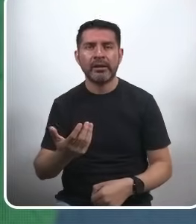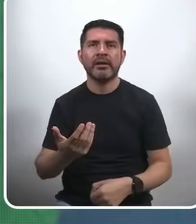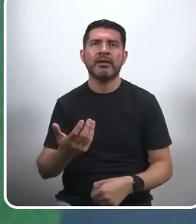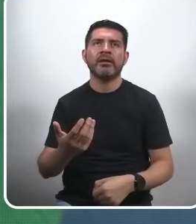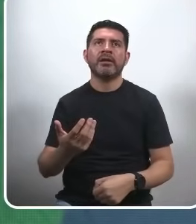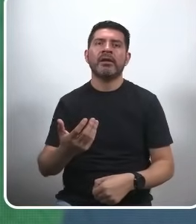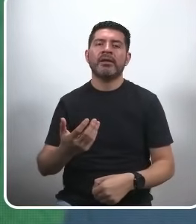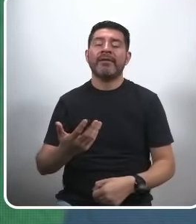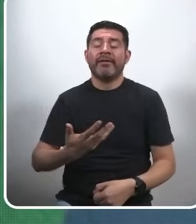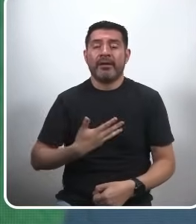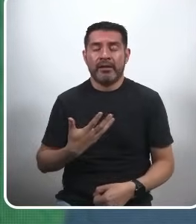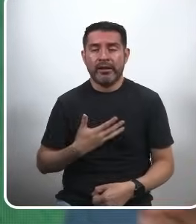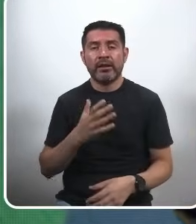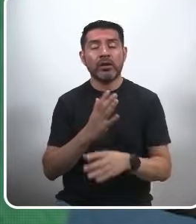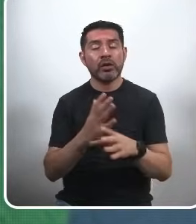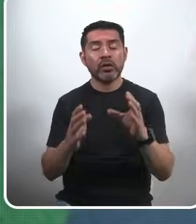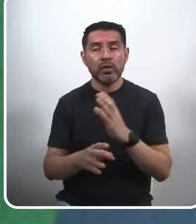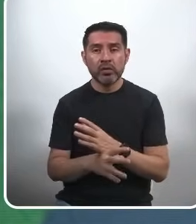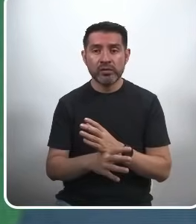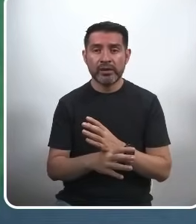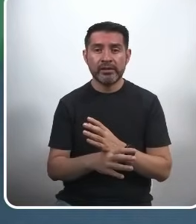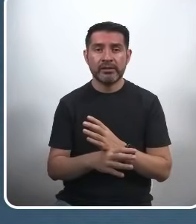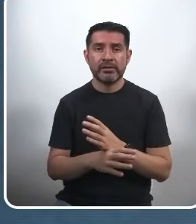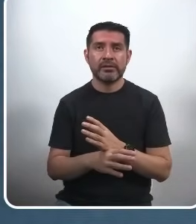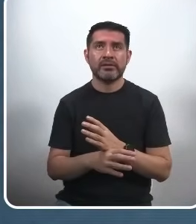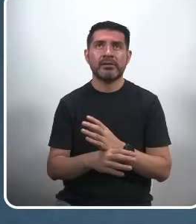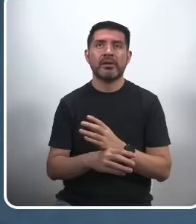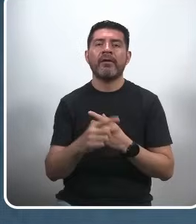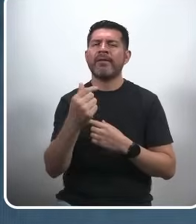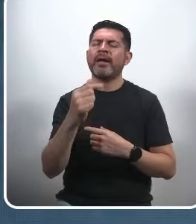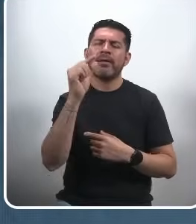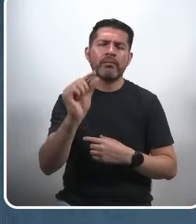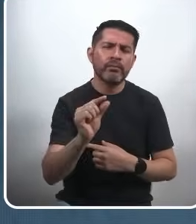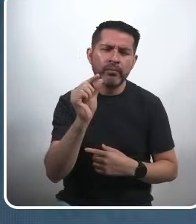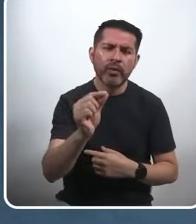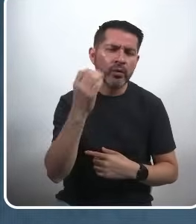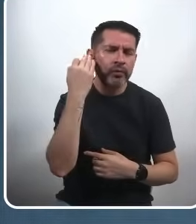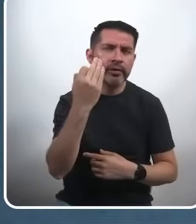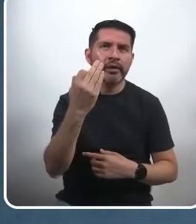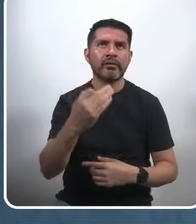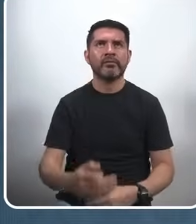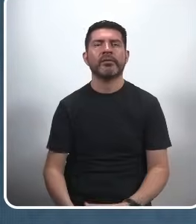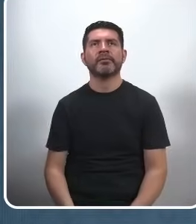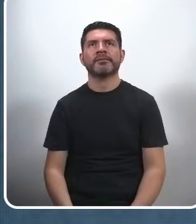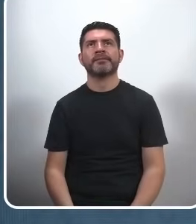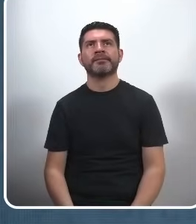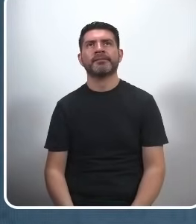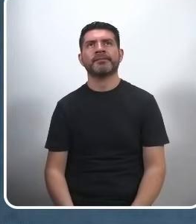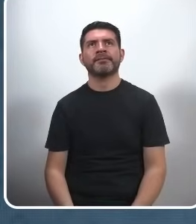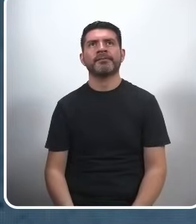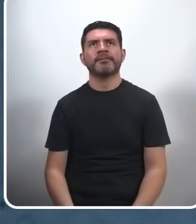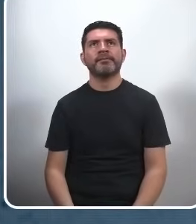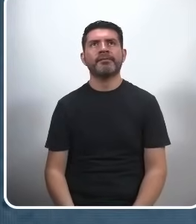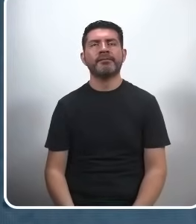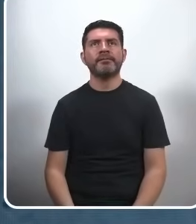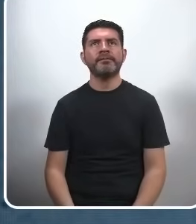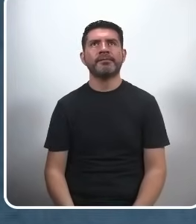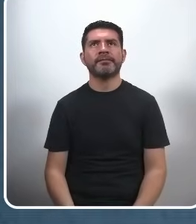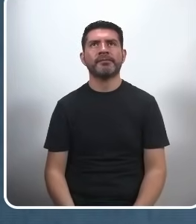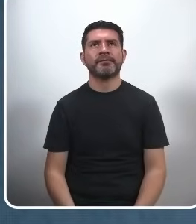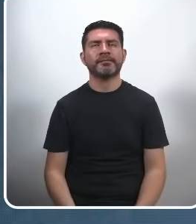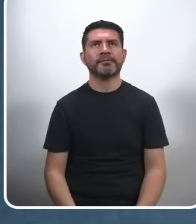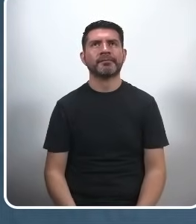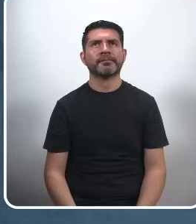inmoralidad. No solo es el tema sexual, es en cada área de tu vida donde prefieres tu gratificación a las promesas de Dios, hay